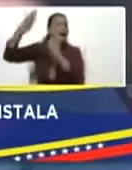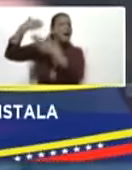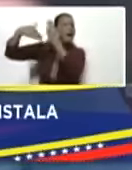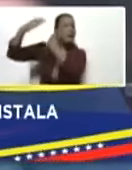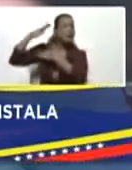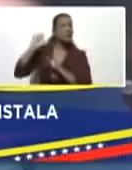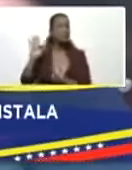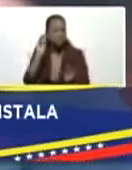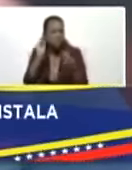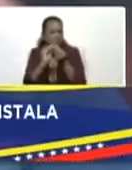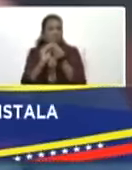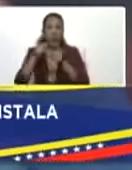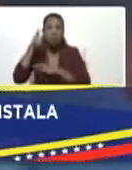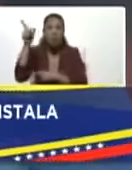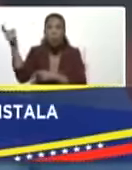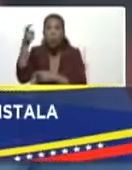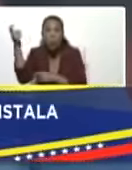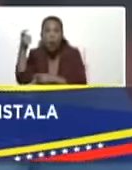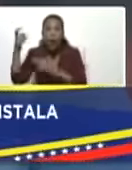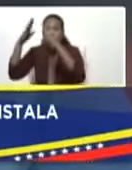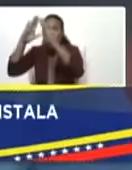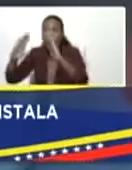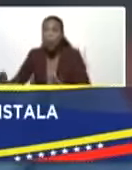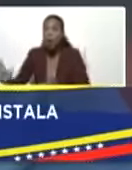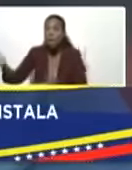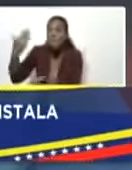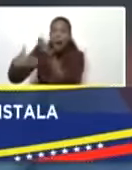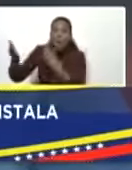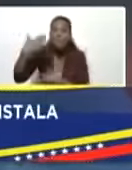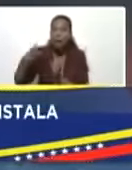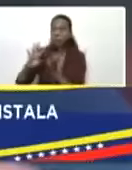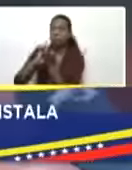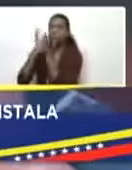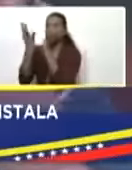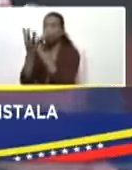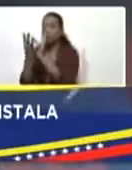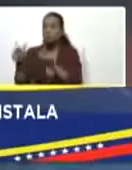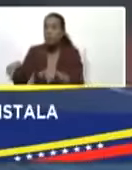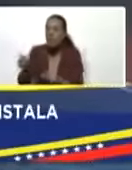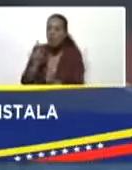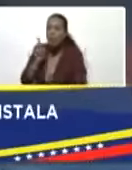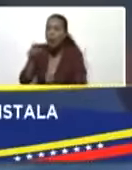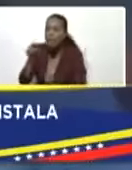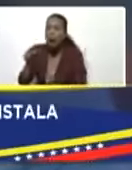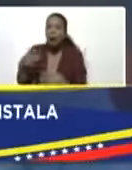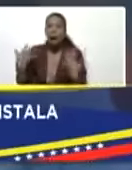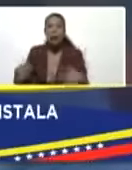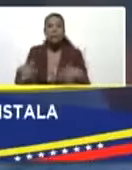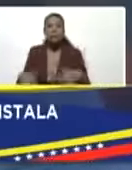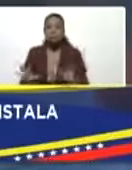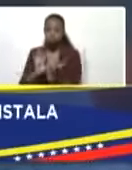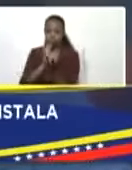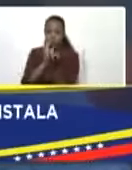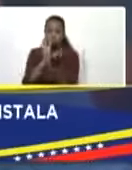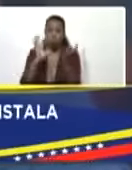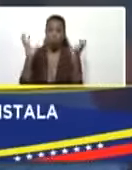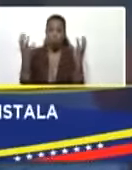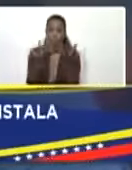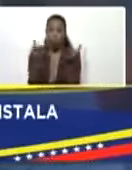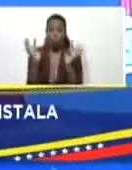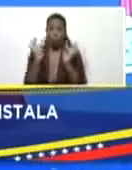¿Ah? Cuando te fueron a buscar los cabilleros y te rodearon. Y la rodearon unos